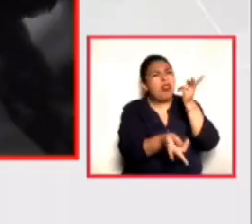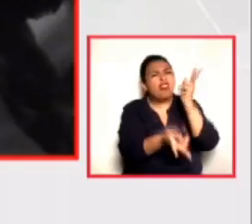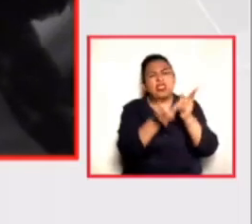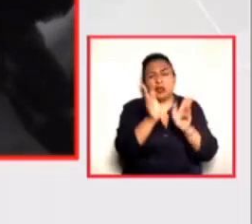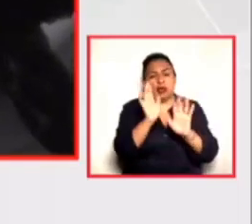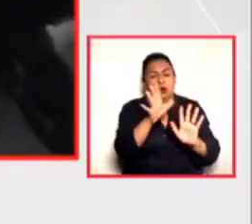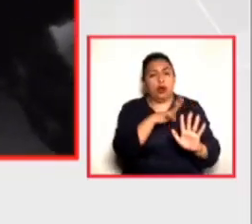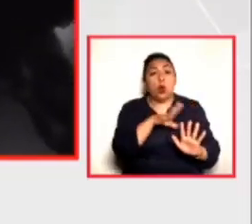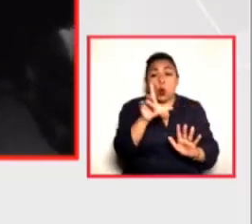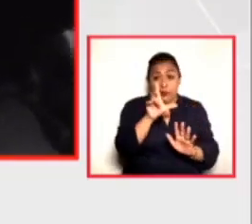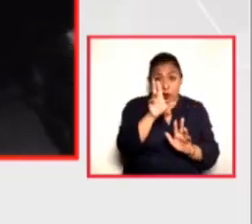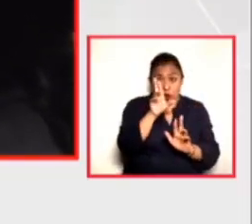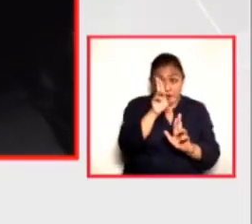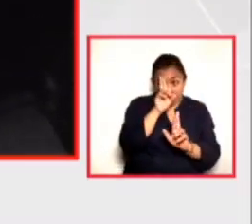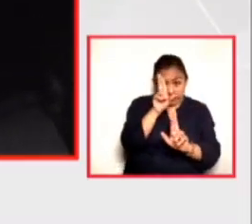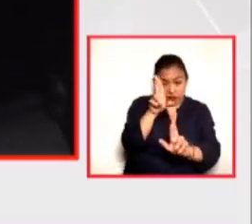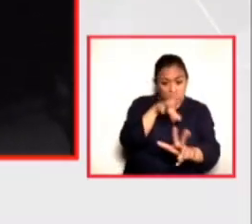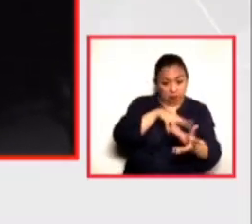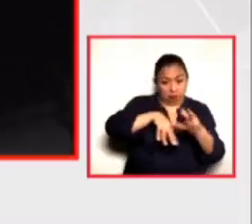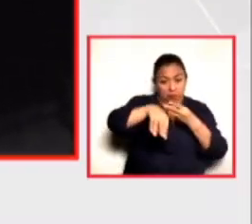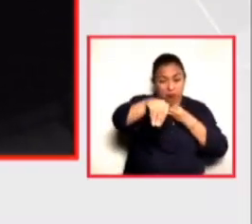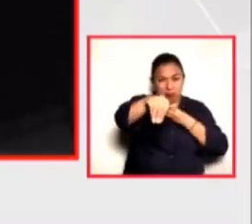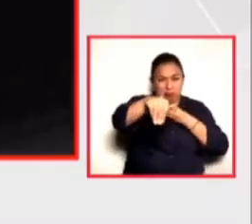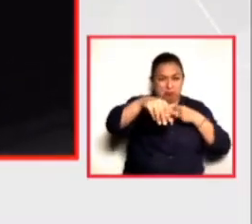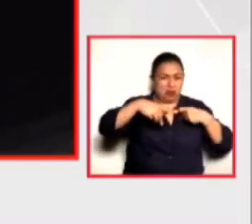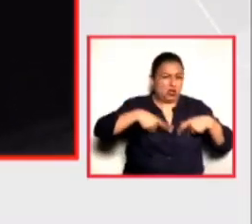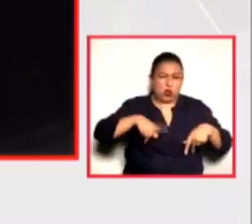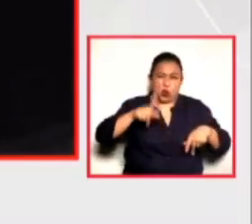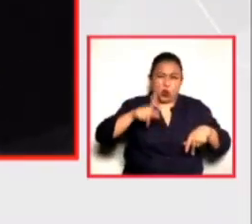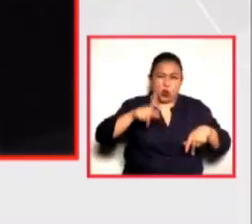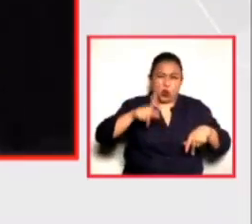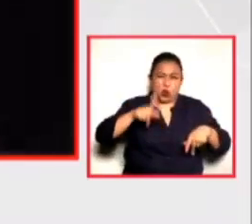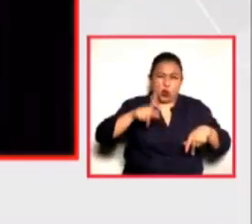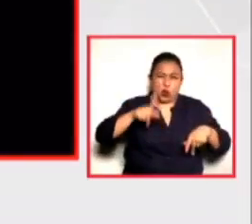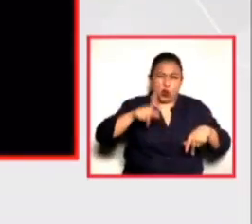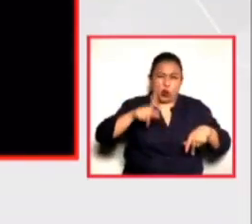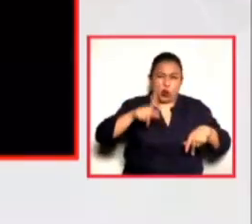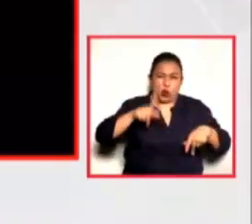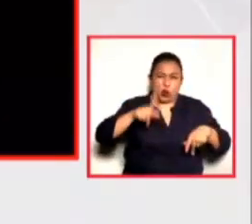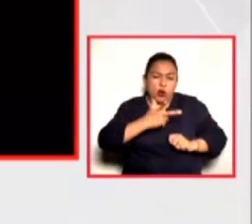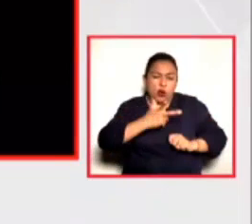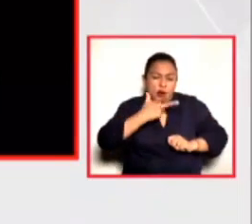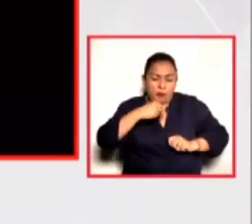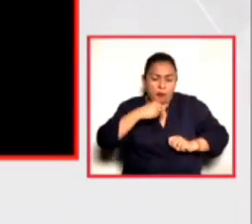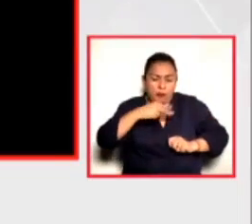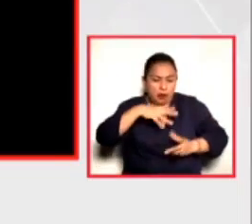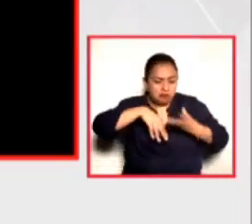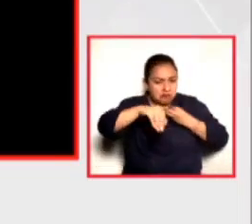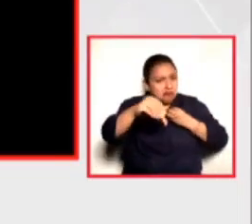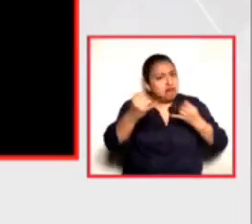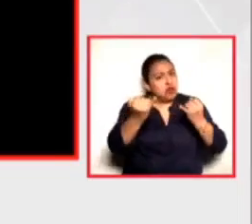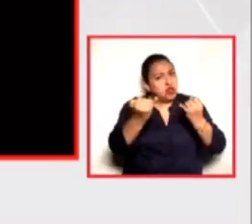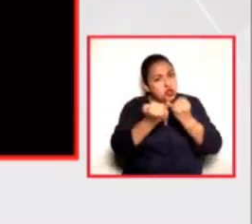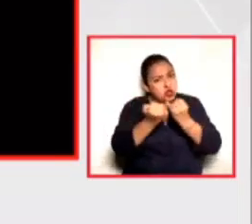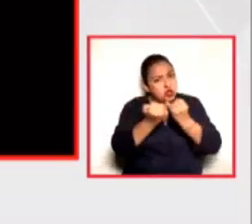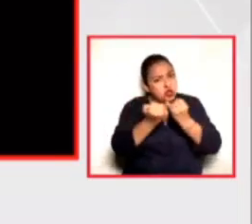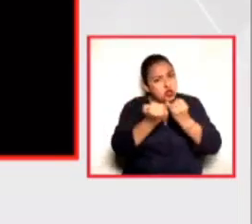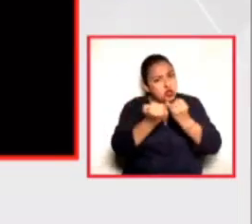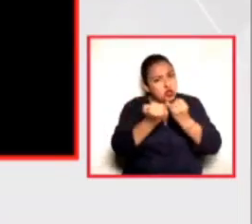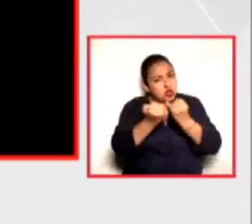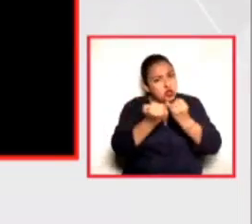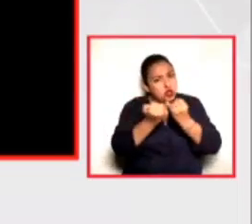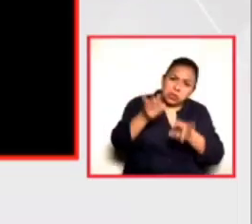respeto, la otra persona, que sea hombre o mujer, se habla y dice, ok, me tiene